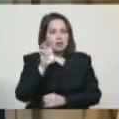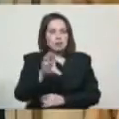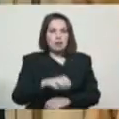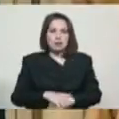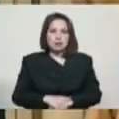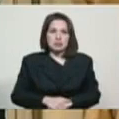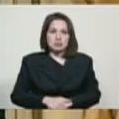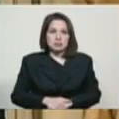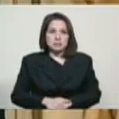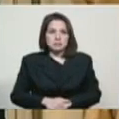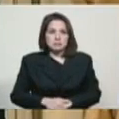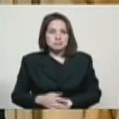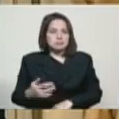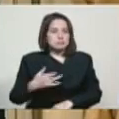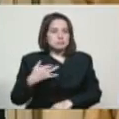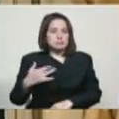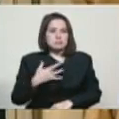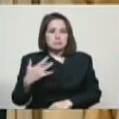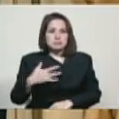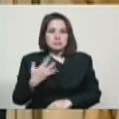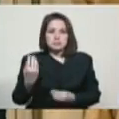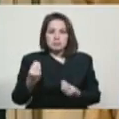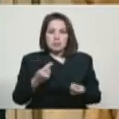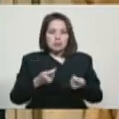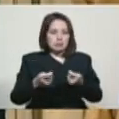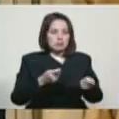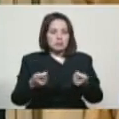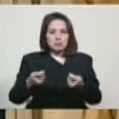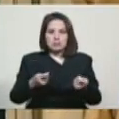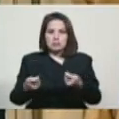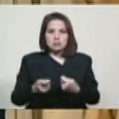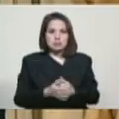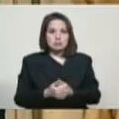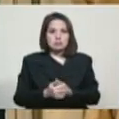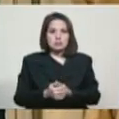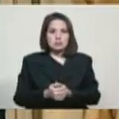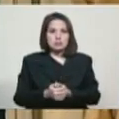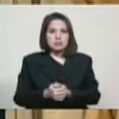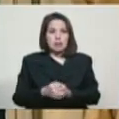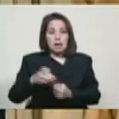con un sentido muy práctico, Ernesto.